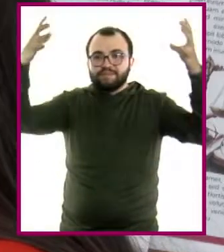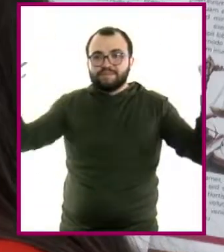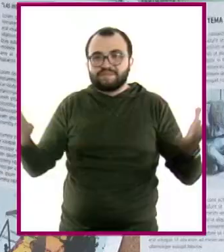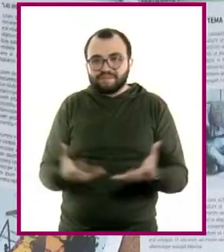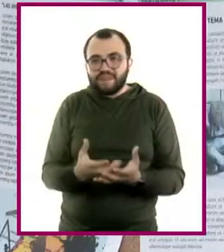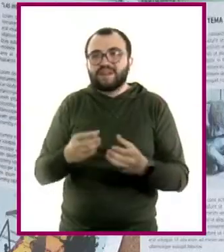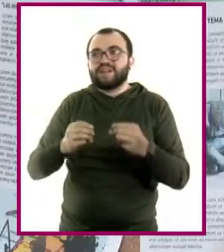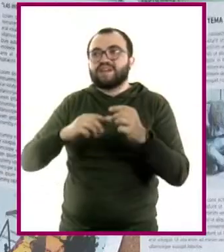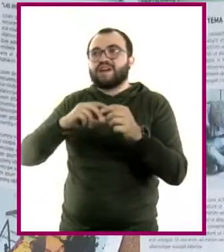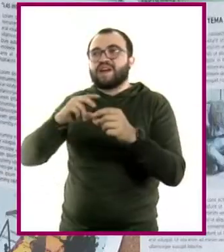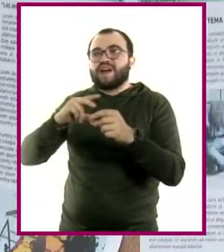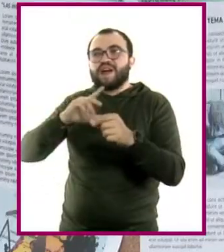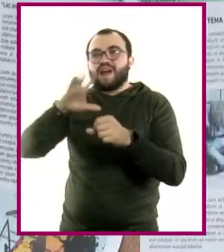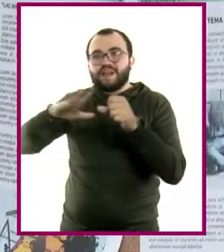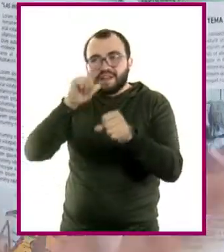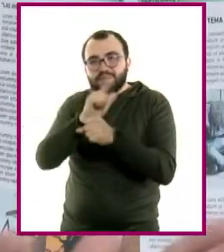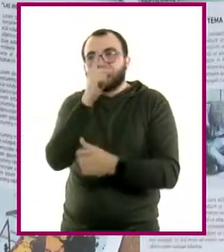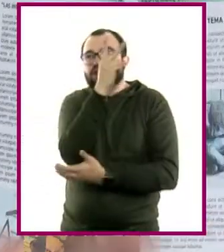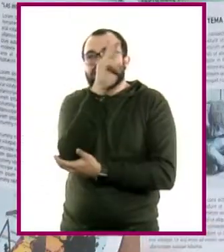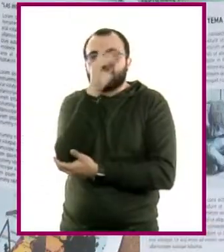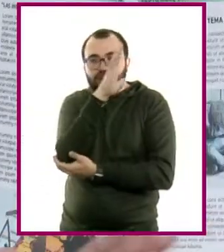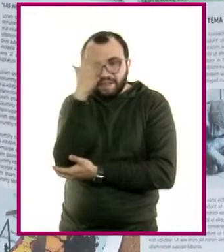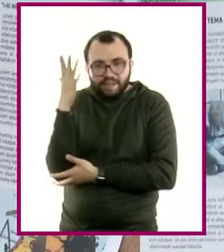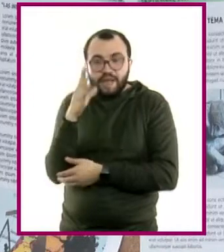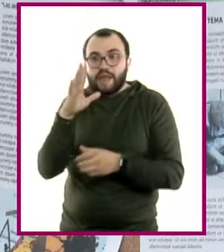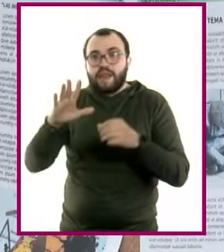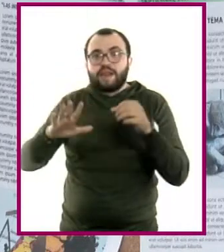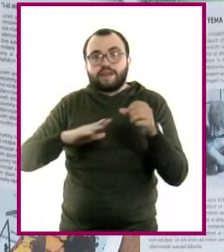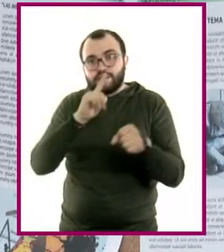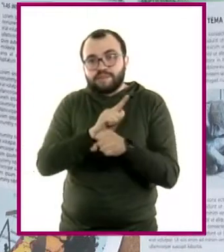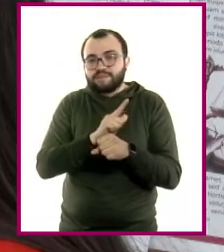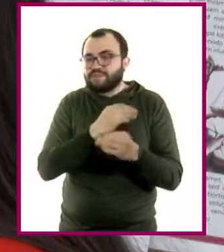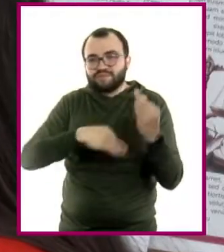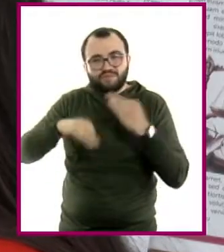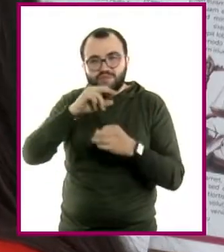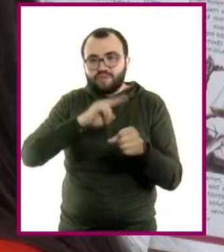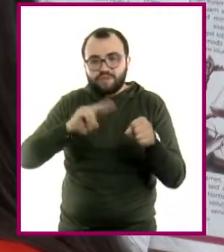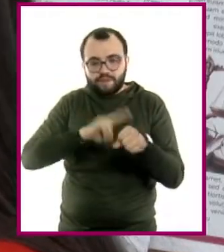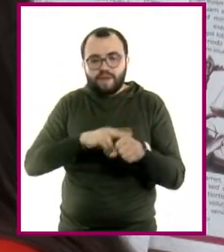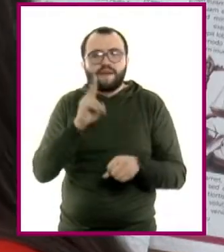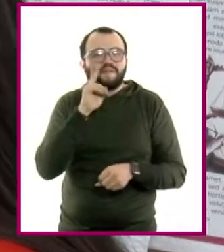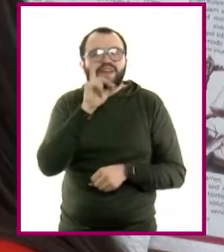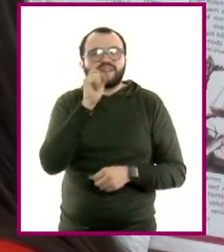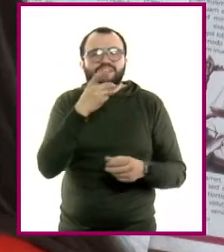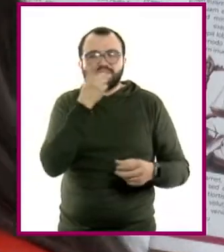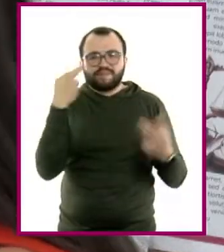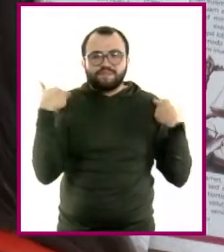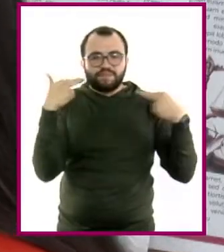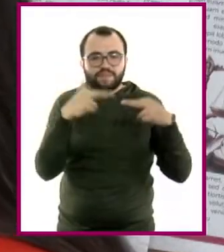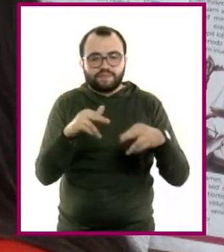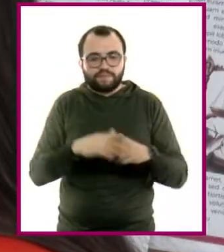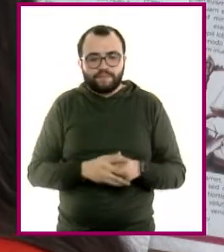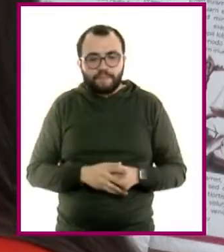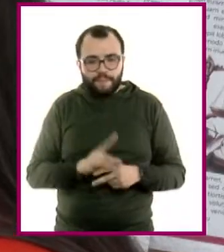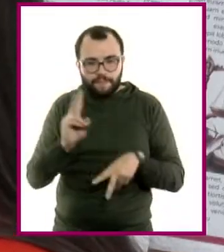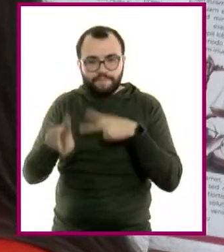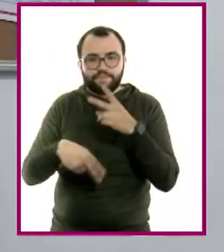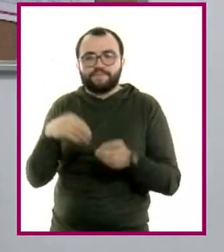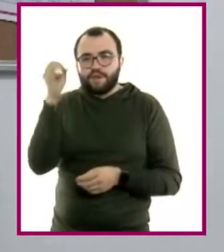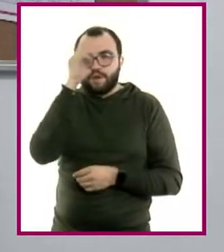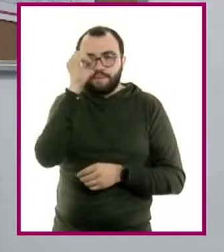naturales. Veamos qué dijo el maestro Francisco Javier Pérez. Sí, me parece muy bien. Veamos qué